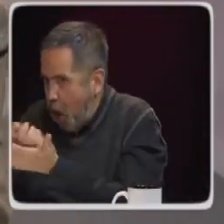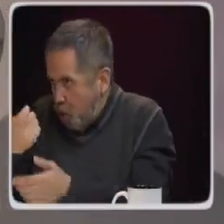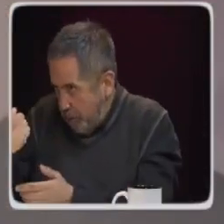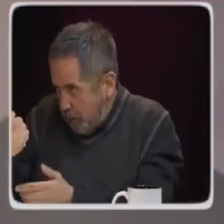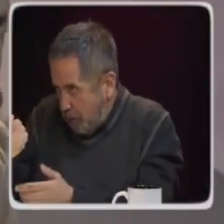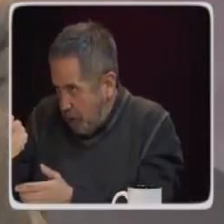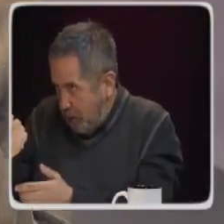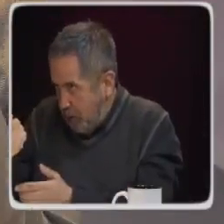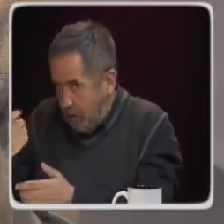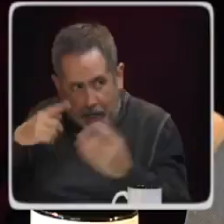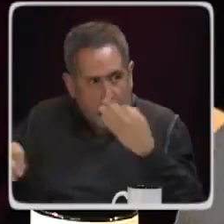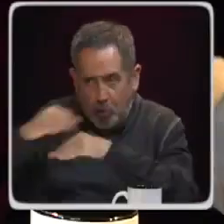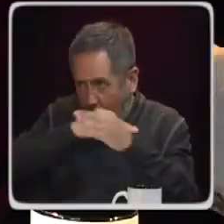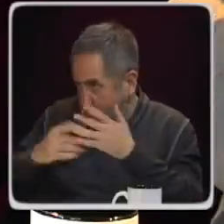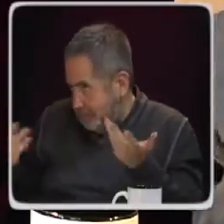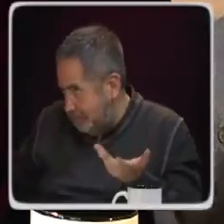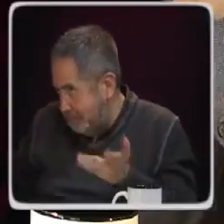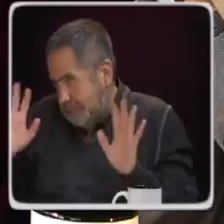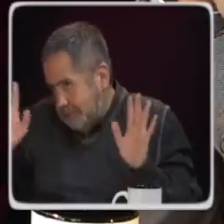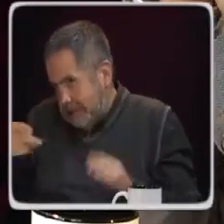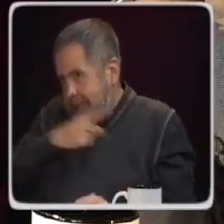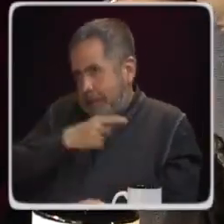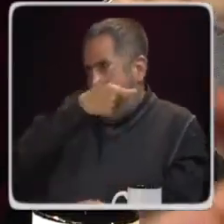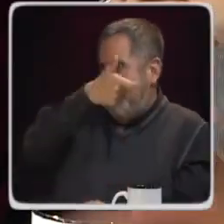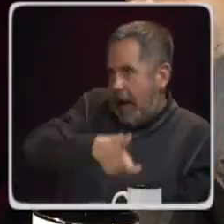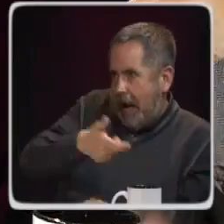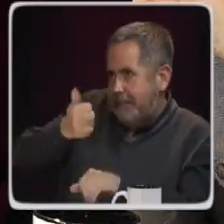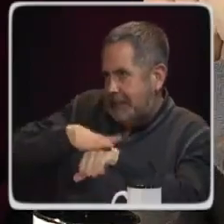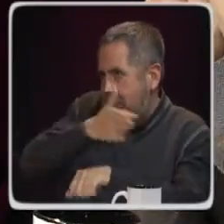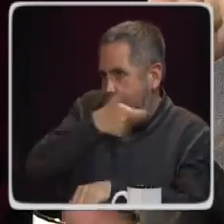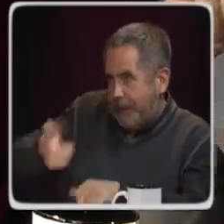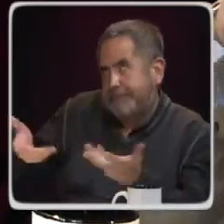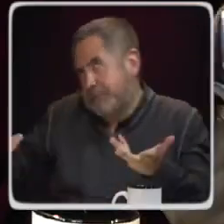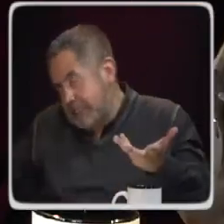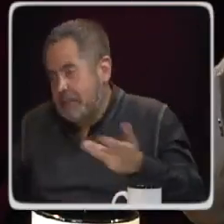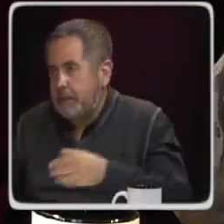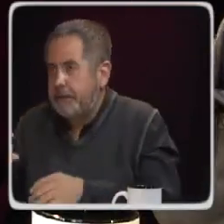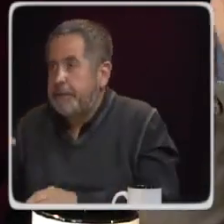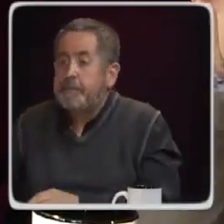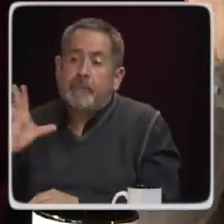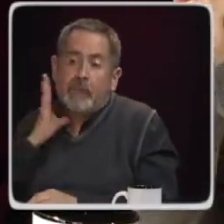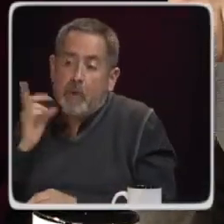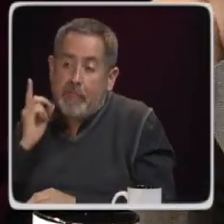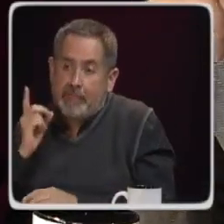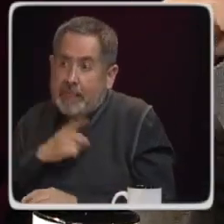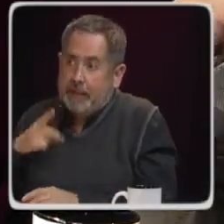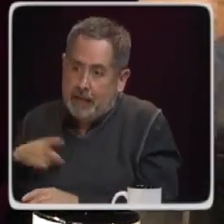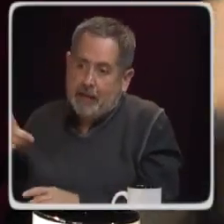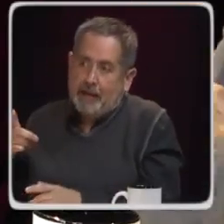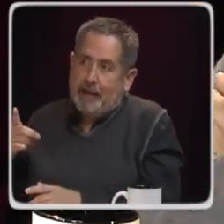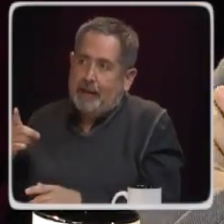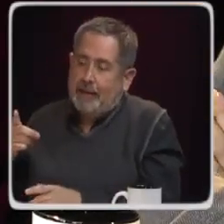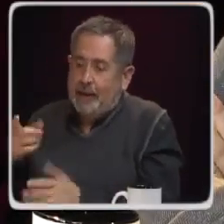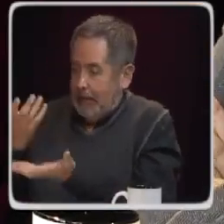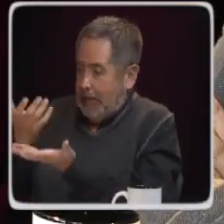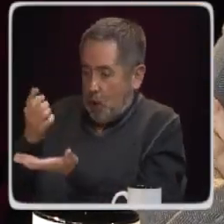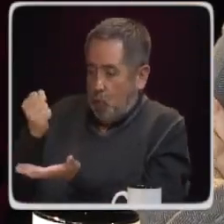claros cómo el INE va a seguir tratando estas cuotas, porque ahora pues el ciego quiere las suyas, el sordo quiere las